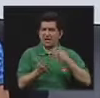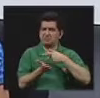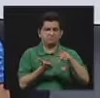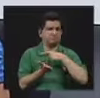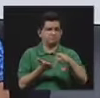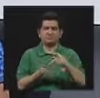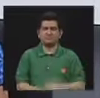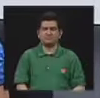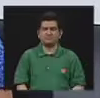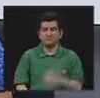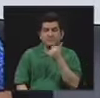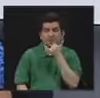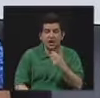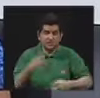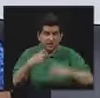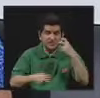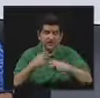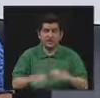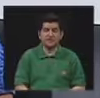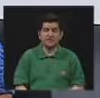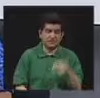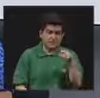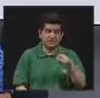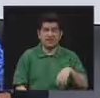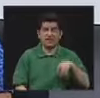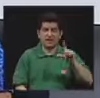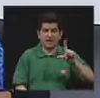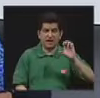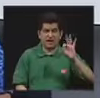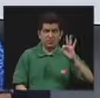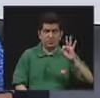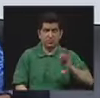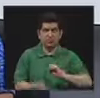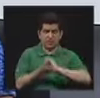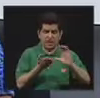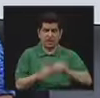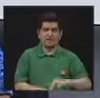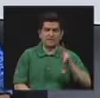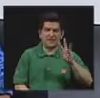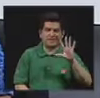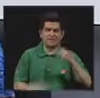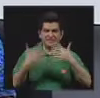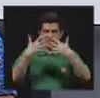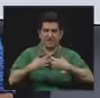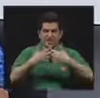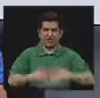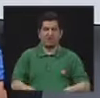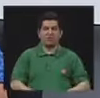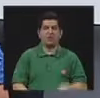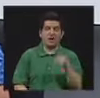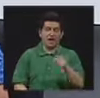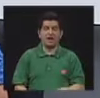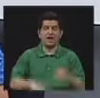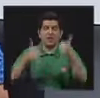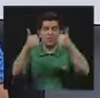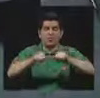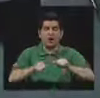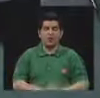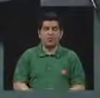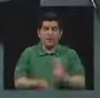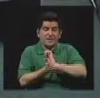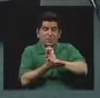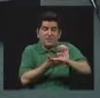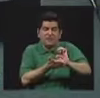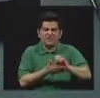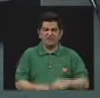arreglo. Entonces, ¿qué ha pasado con la crisis en La Fortuna? Que actualmente habemos más de 25 empresas que estamos en convenio preventivo.